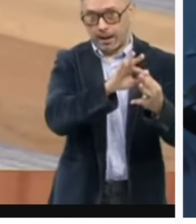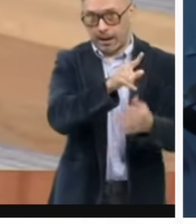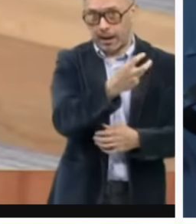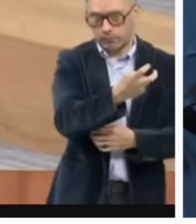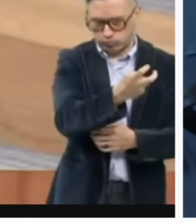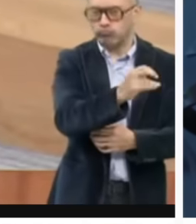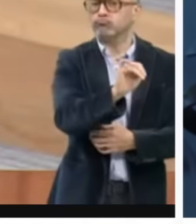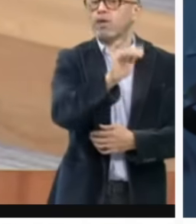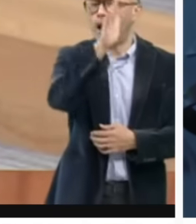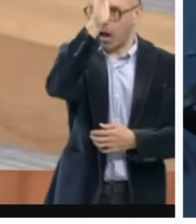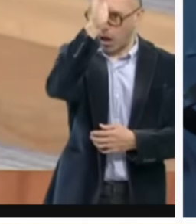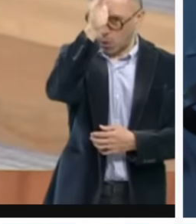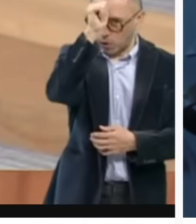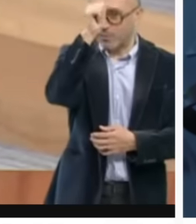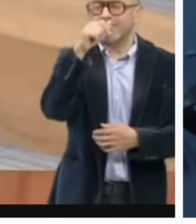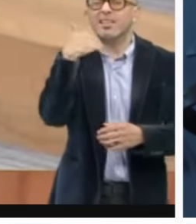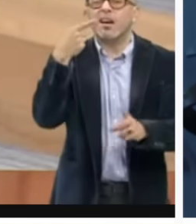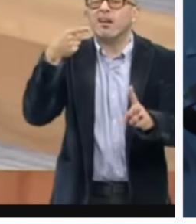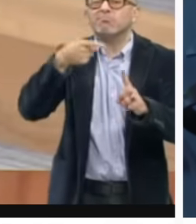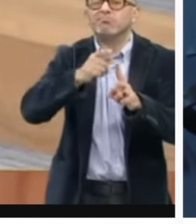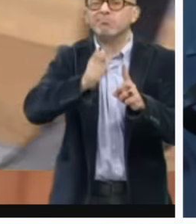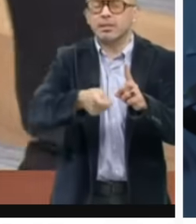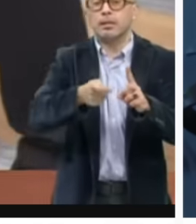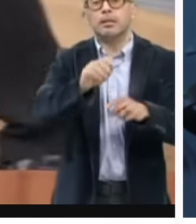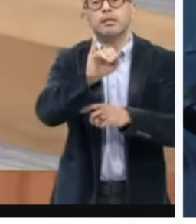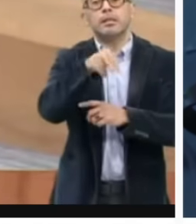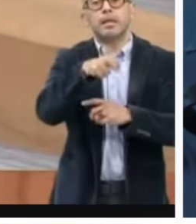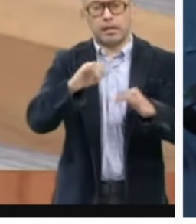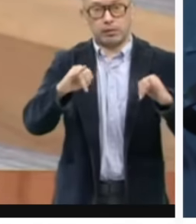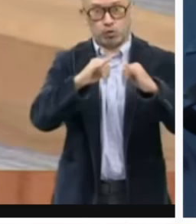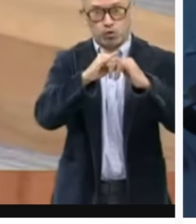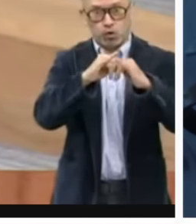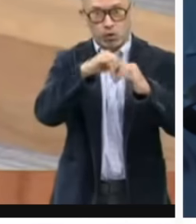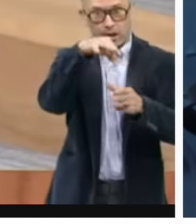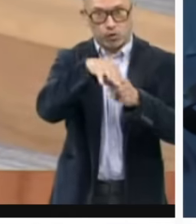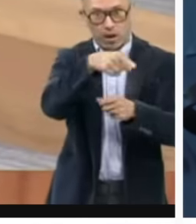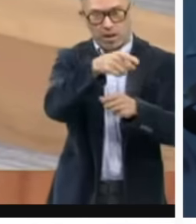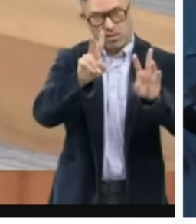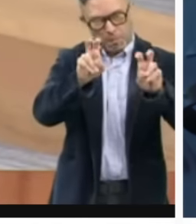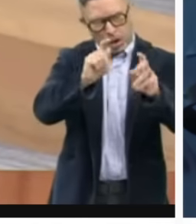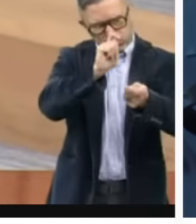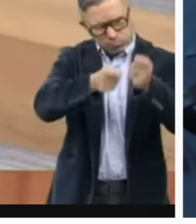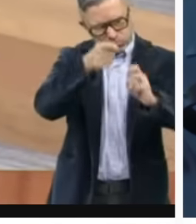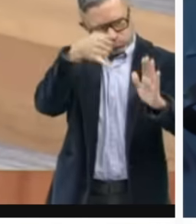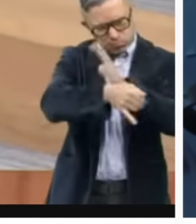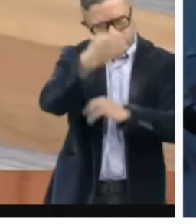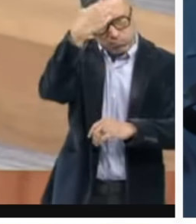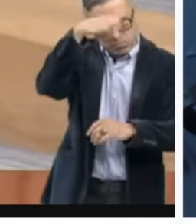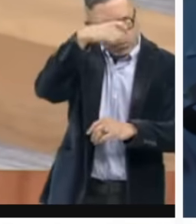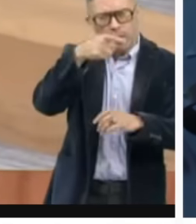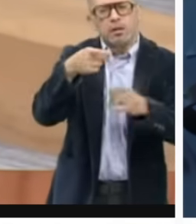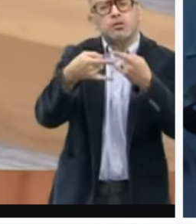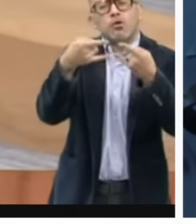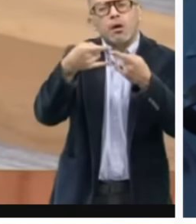es que el instituto, como autoridad electoral, como especialista en la materia, pues razone todos los antecedentes y